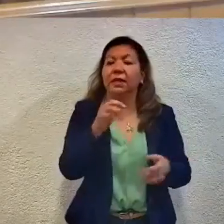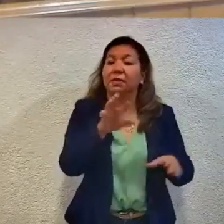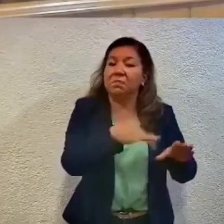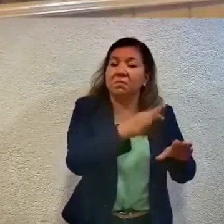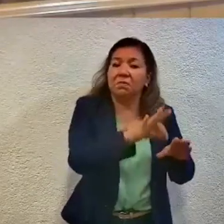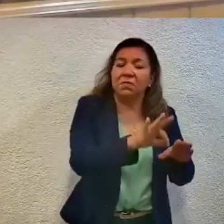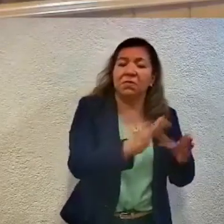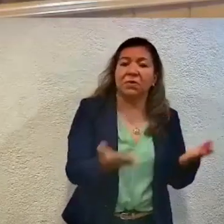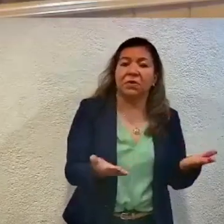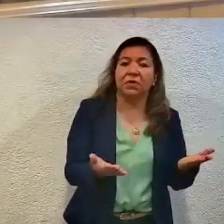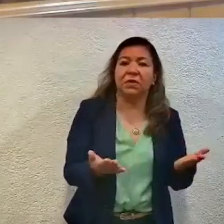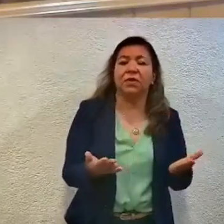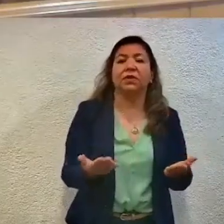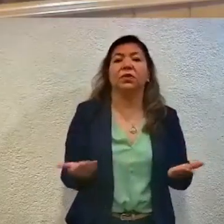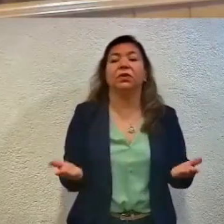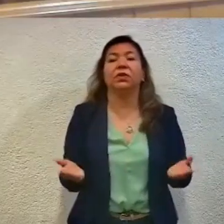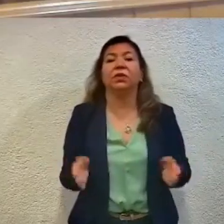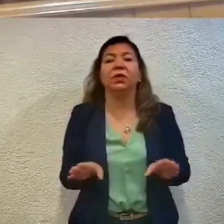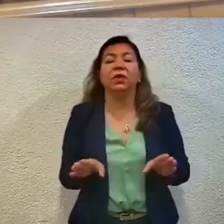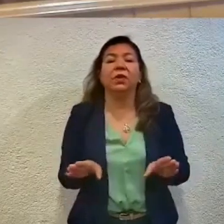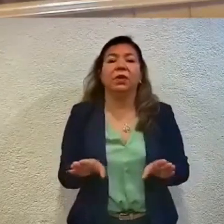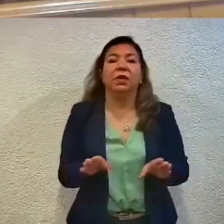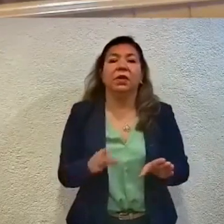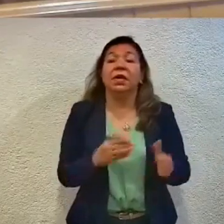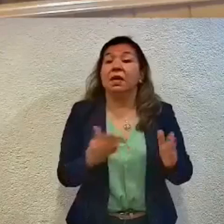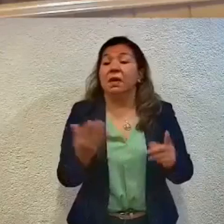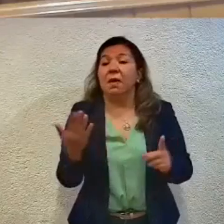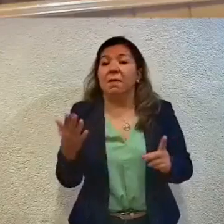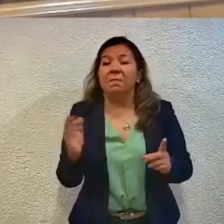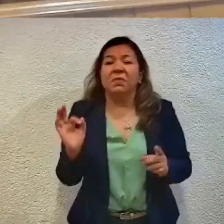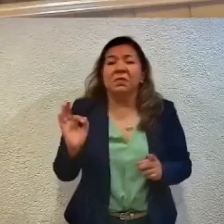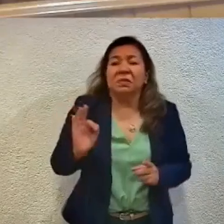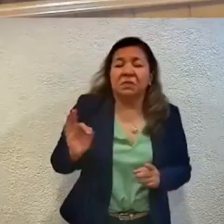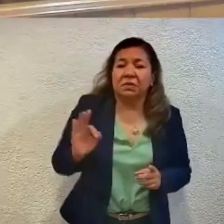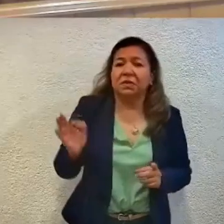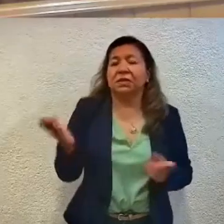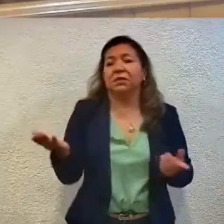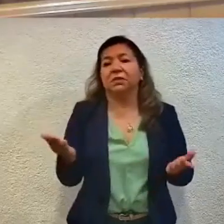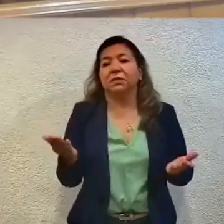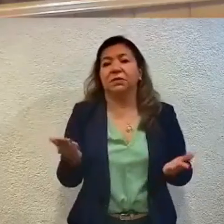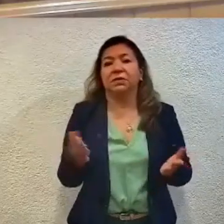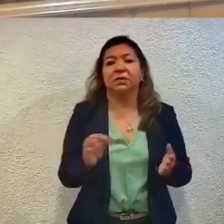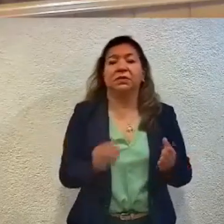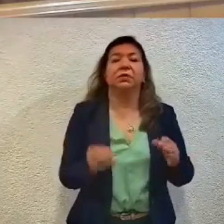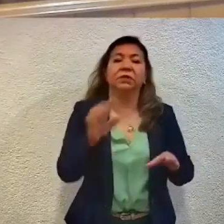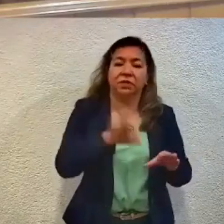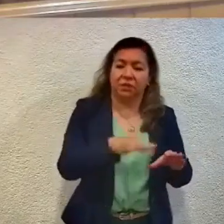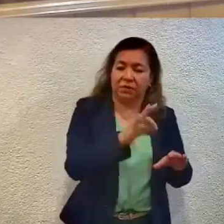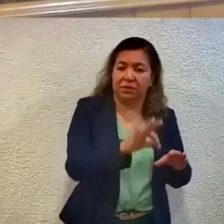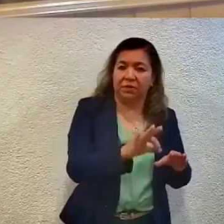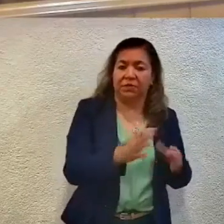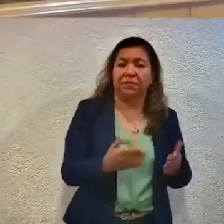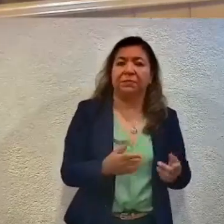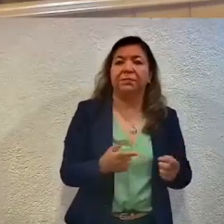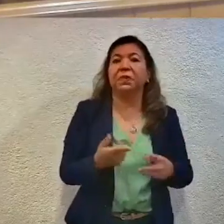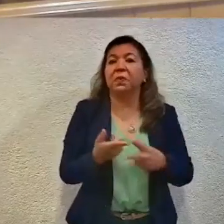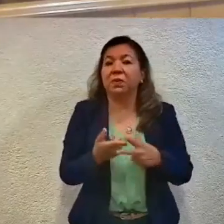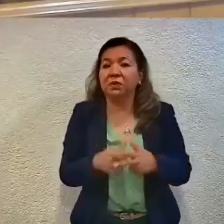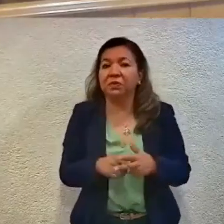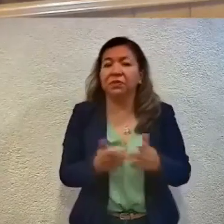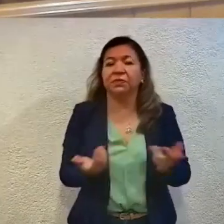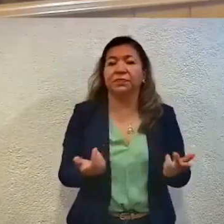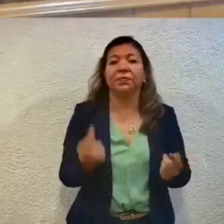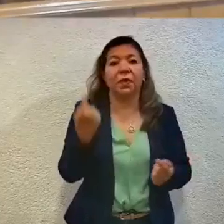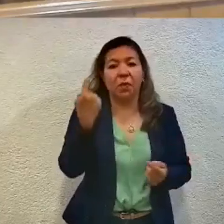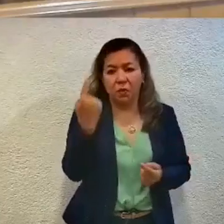no precisa, cuando menos aproximada, tanto que inició como aquella en que cesó. Si fue un hecho